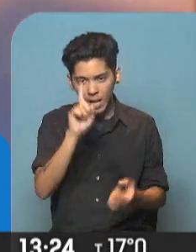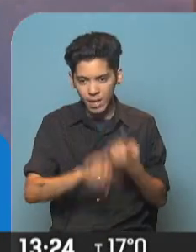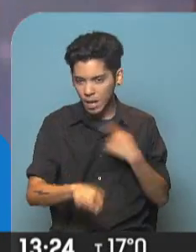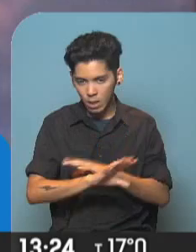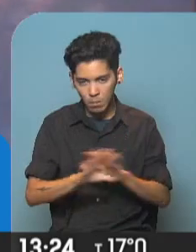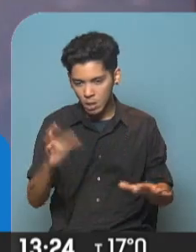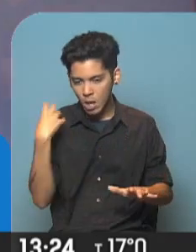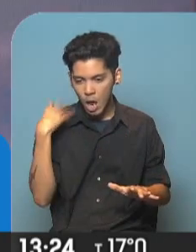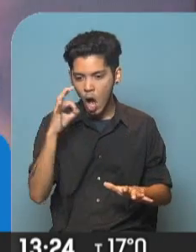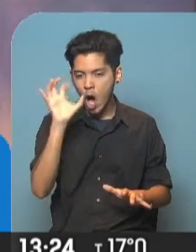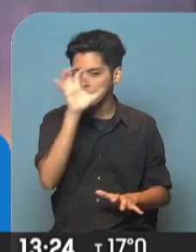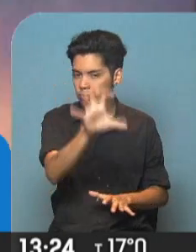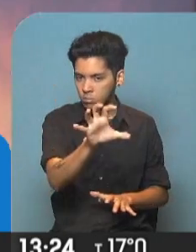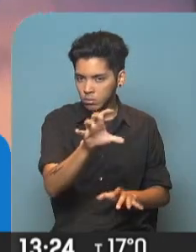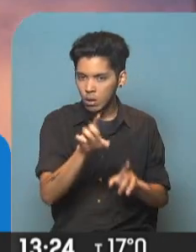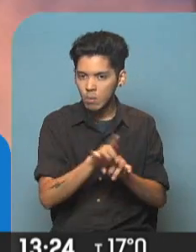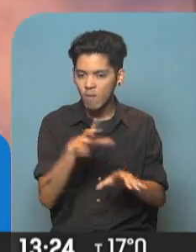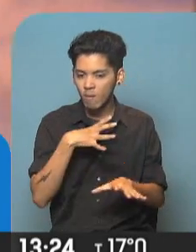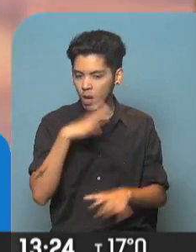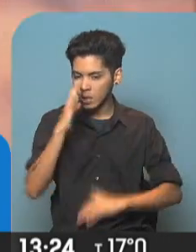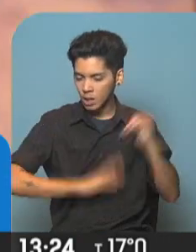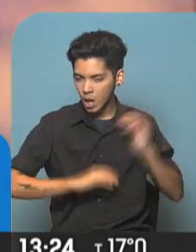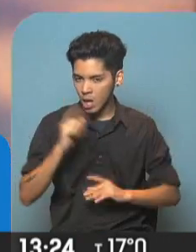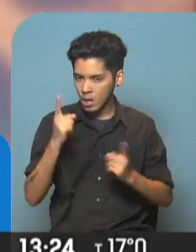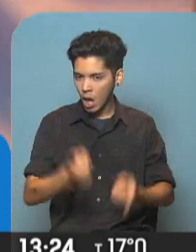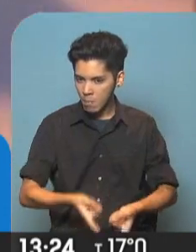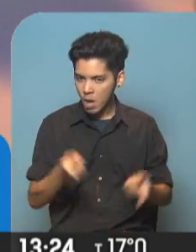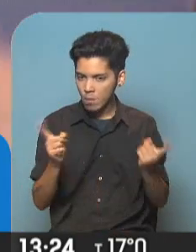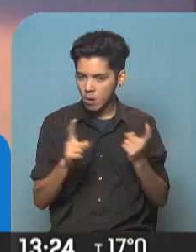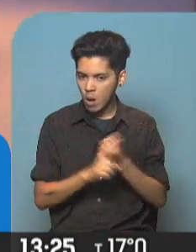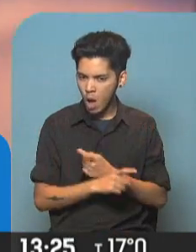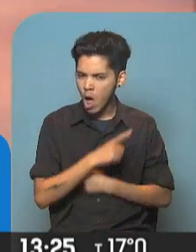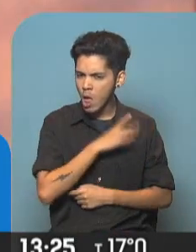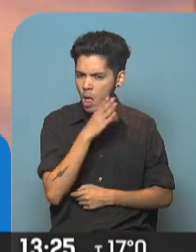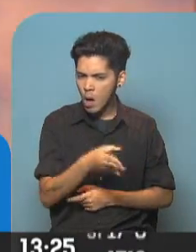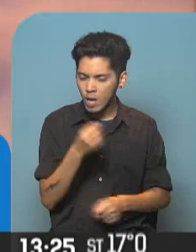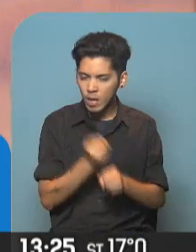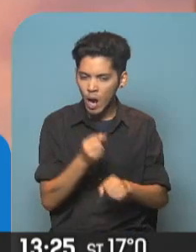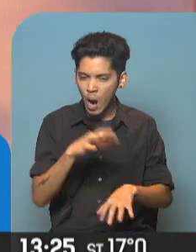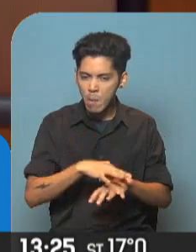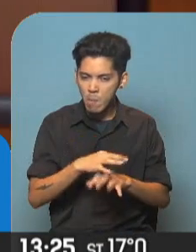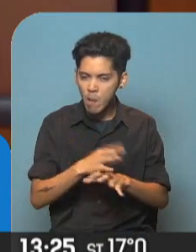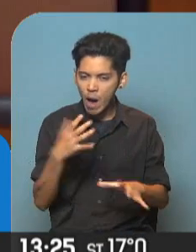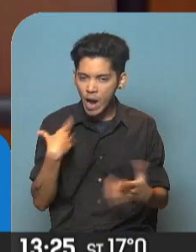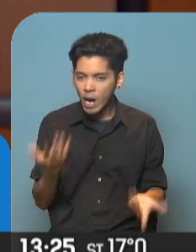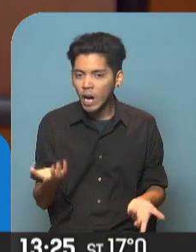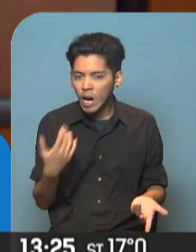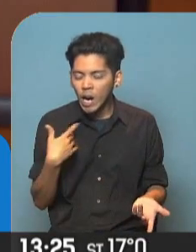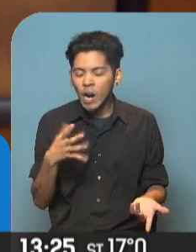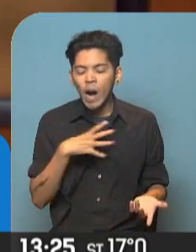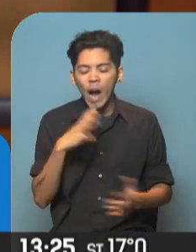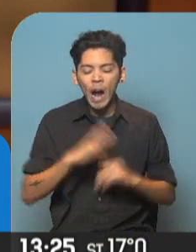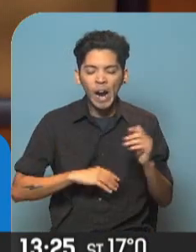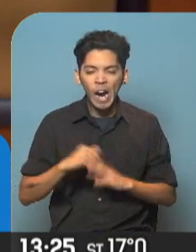hospitales generales o regionales. La falta de infraestructura también es un problema. ¿Por dónde va a trabajar el profesional? La falta de infraestructura, pero yo creo